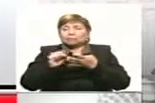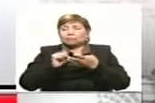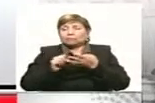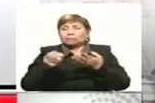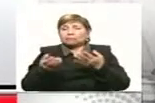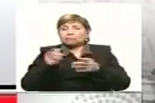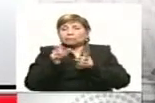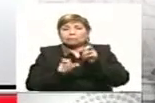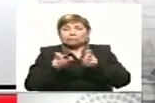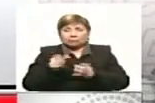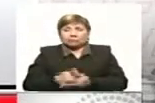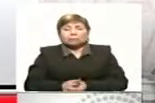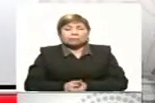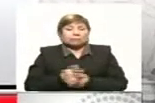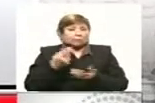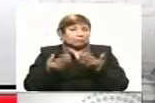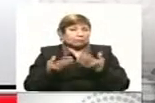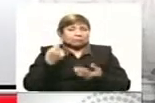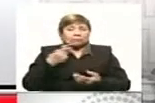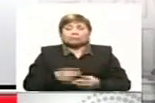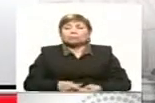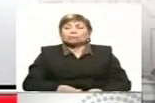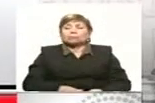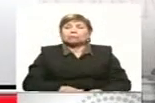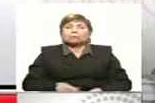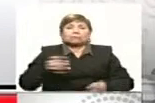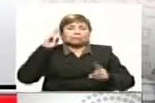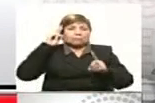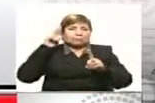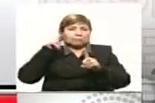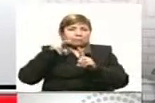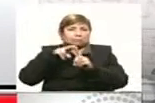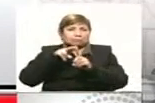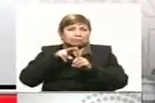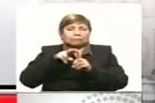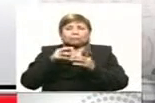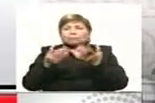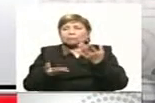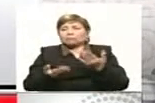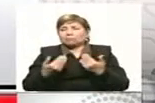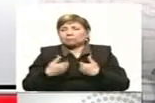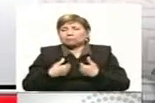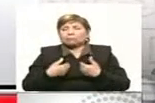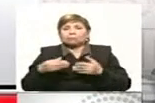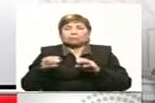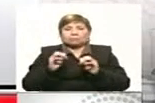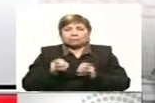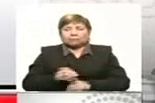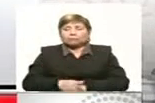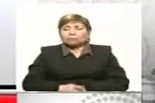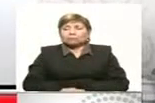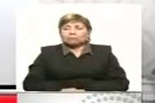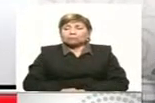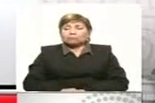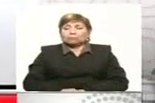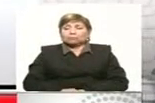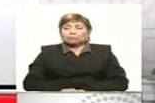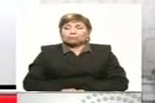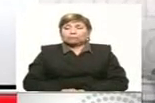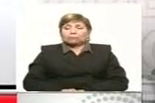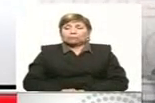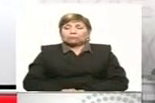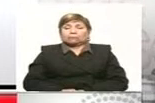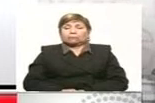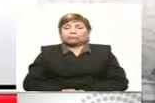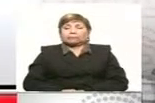inversión pública, ¿no? Ese es uno de los retos, ¿no es cierto?, de los proyectos que nosotros tenemos para el próximo año.